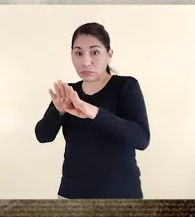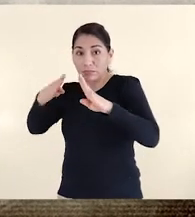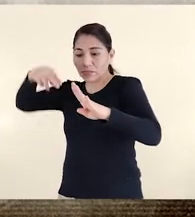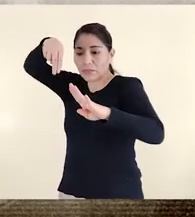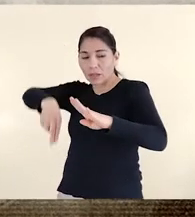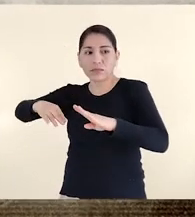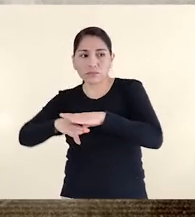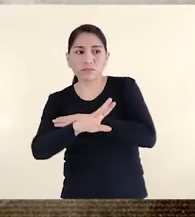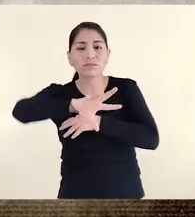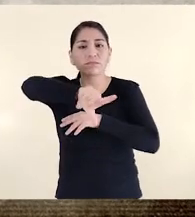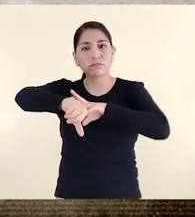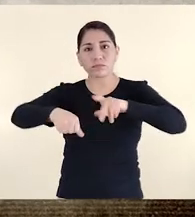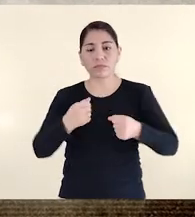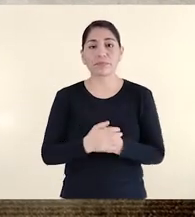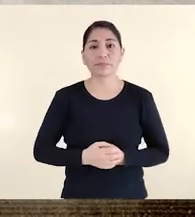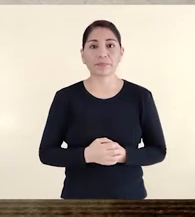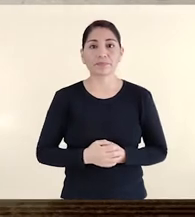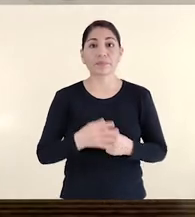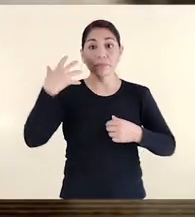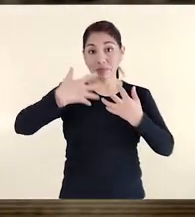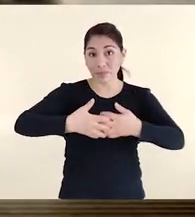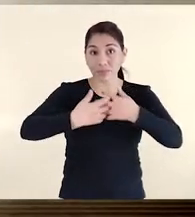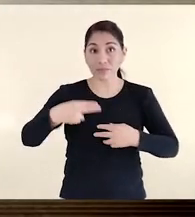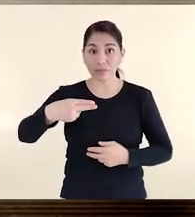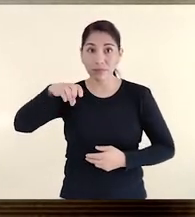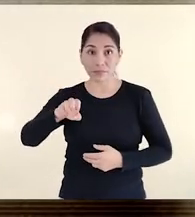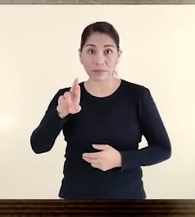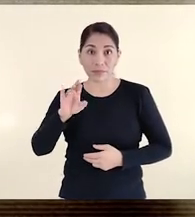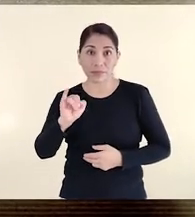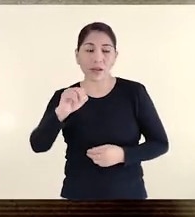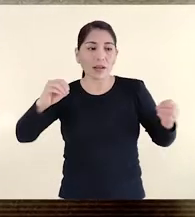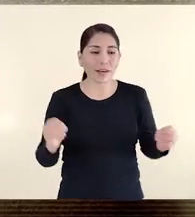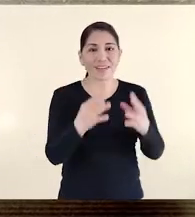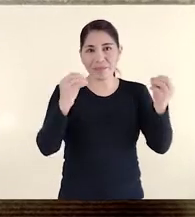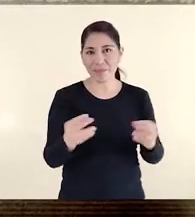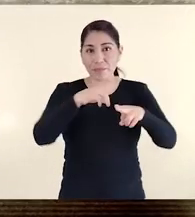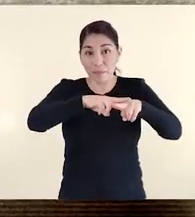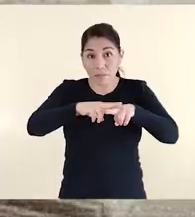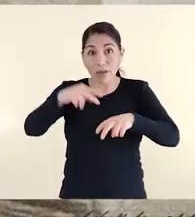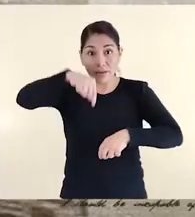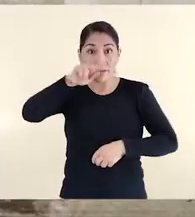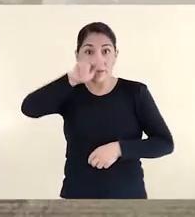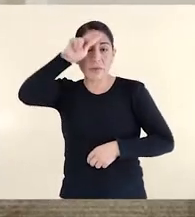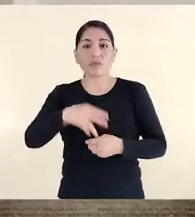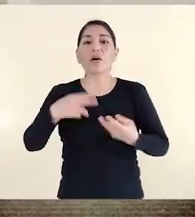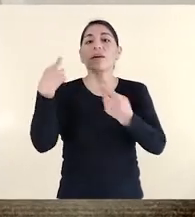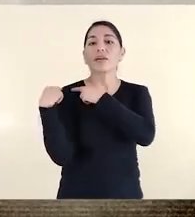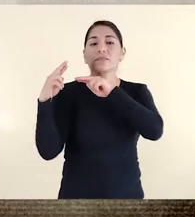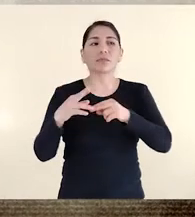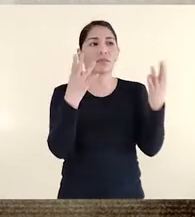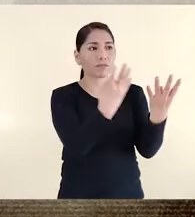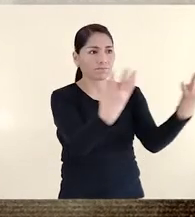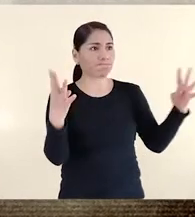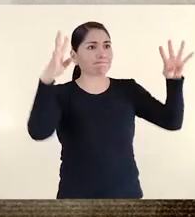cantidad de malhechores que se apostaban en sus puertas a la salida. El empresario Henry Meigs, impulsor de los ferrocarriles en el Perú, fue el